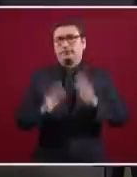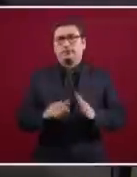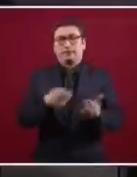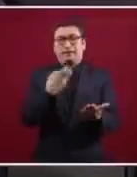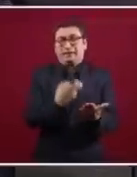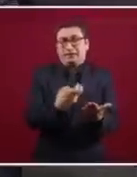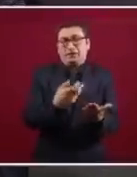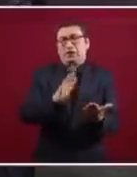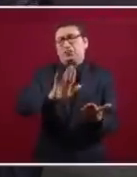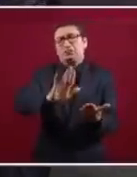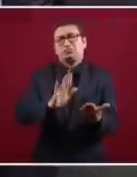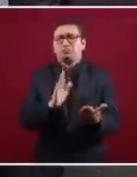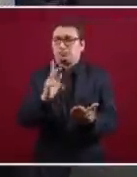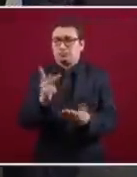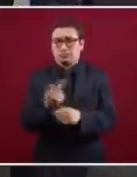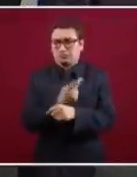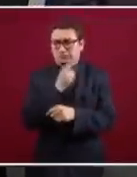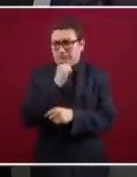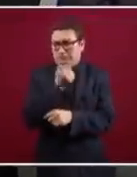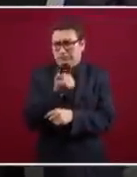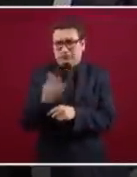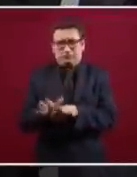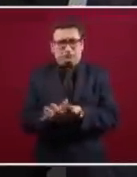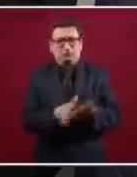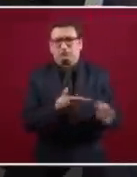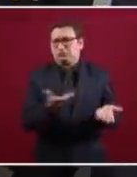de eso